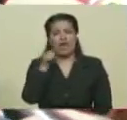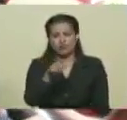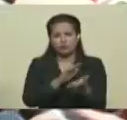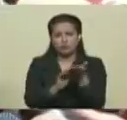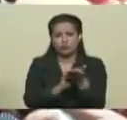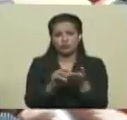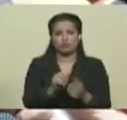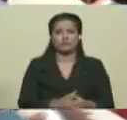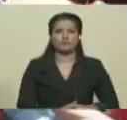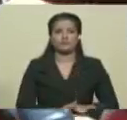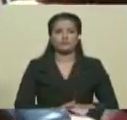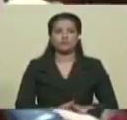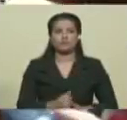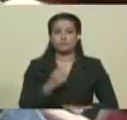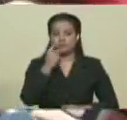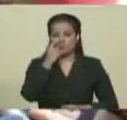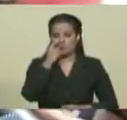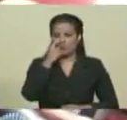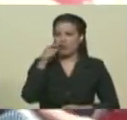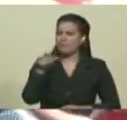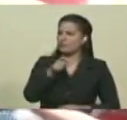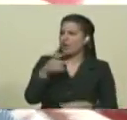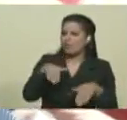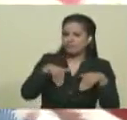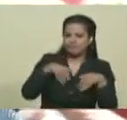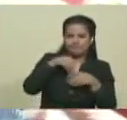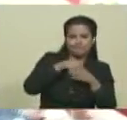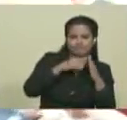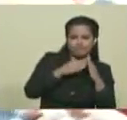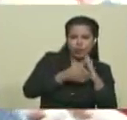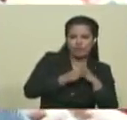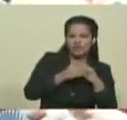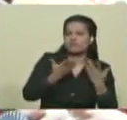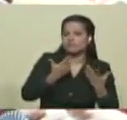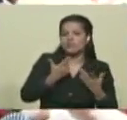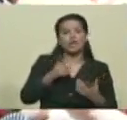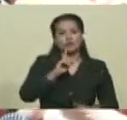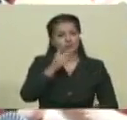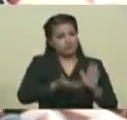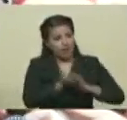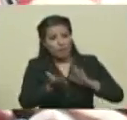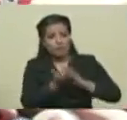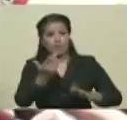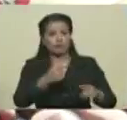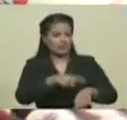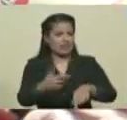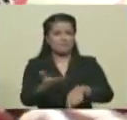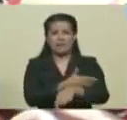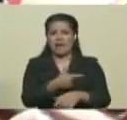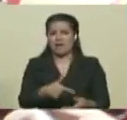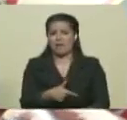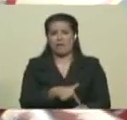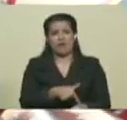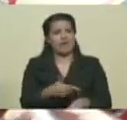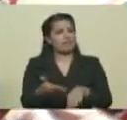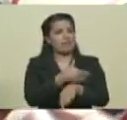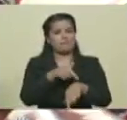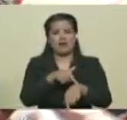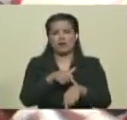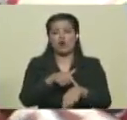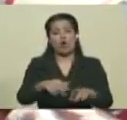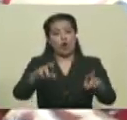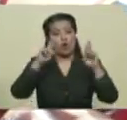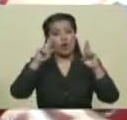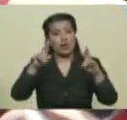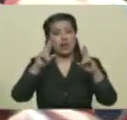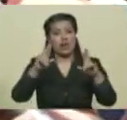país. ¿Invitación a la ciudadanía, a los que no han salido a votar? Todos a votar, mira, temprano todavía, muy temprano. Ojalá que el